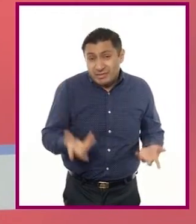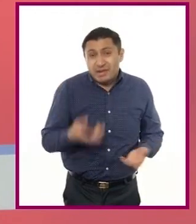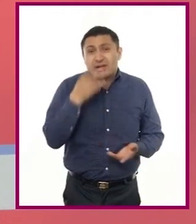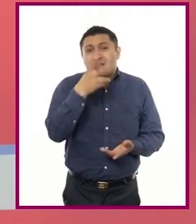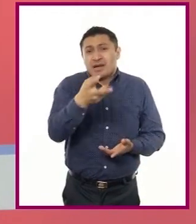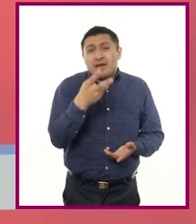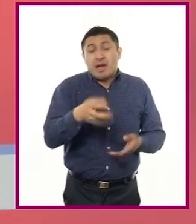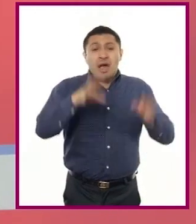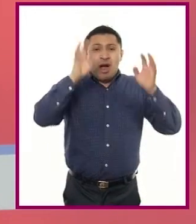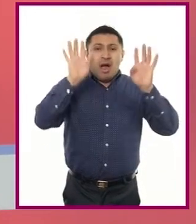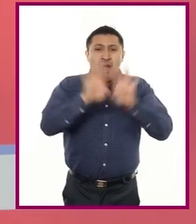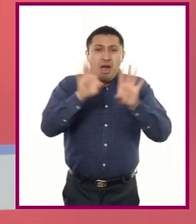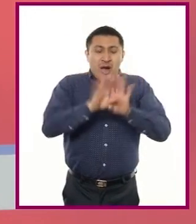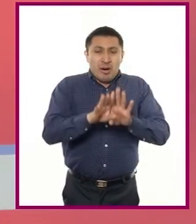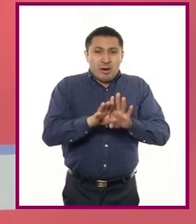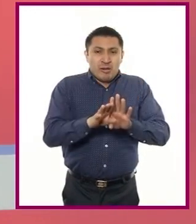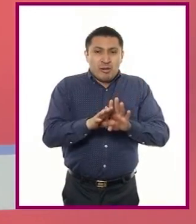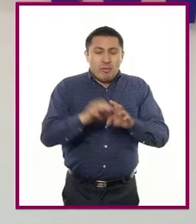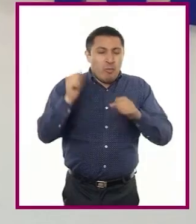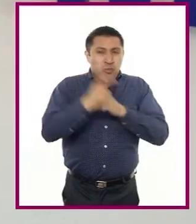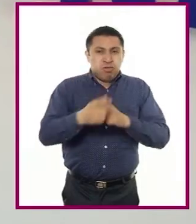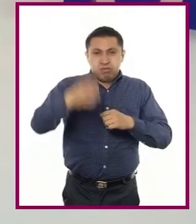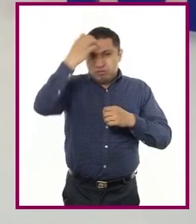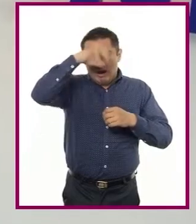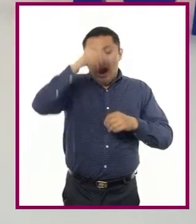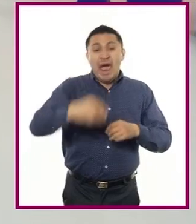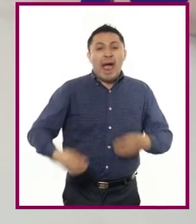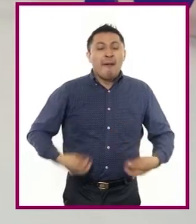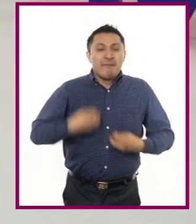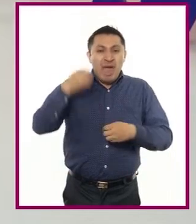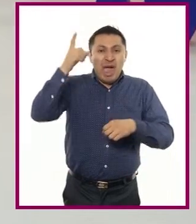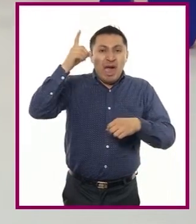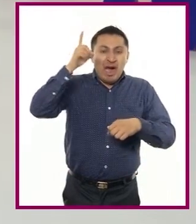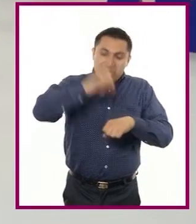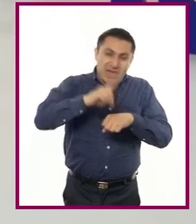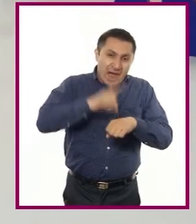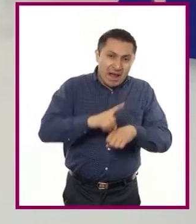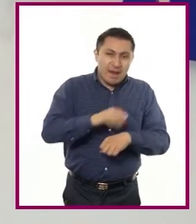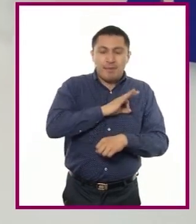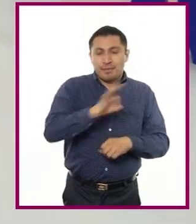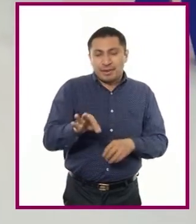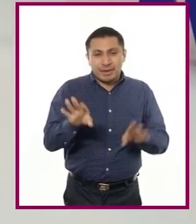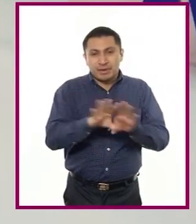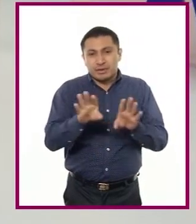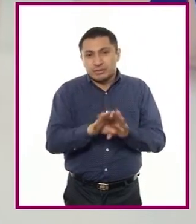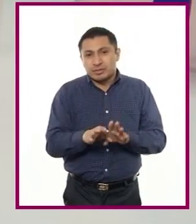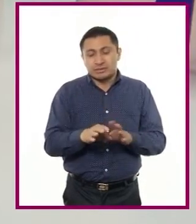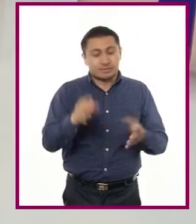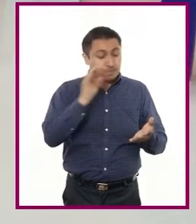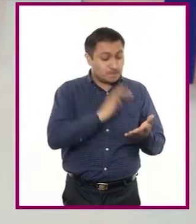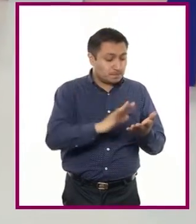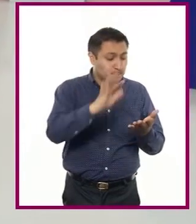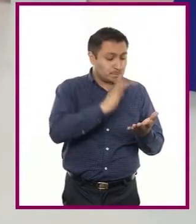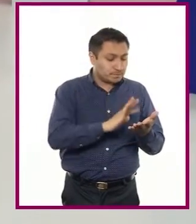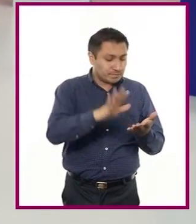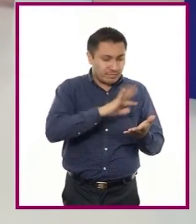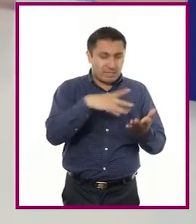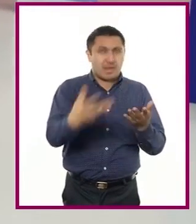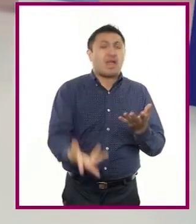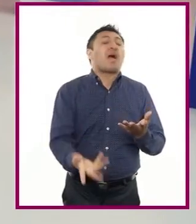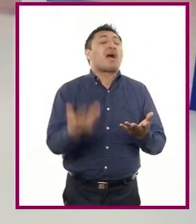registro, pues una persona puede variar su uso y adaptarlo a su situación comunicativa